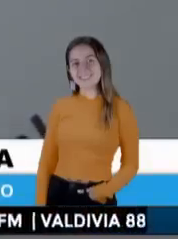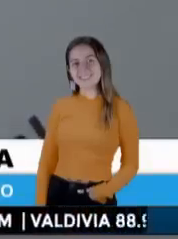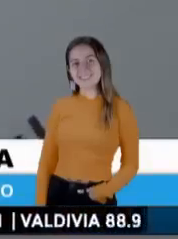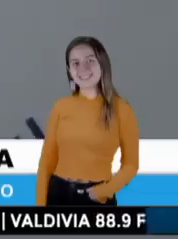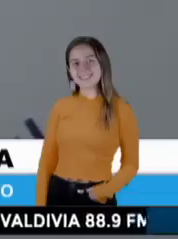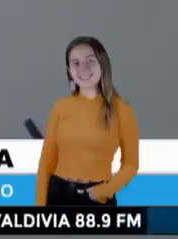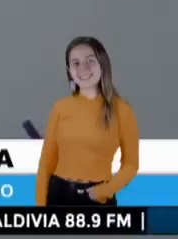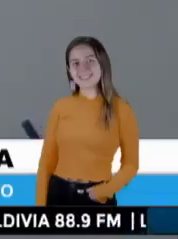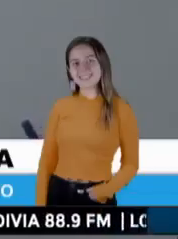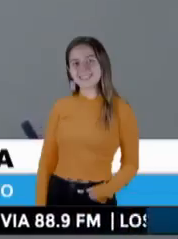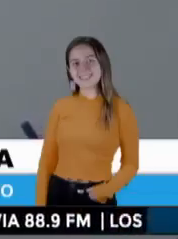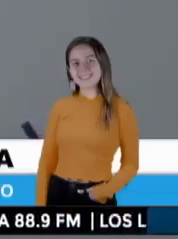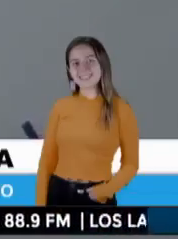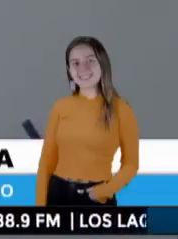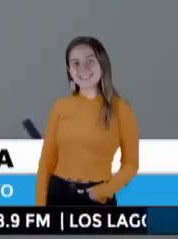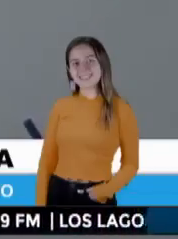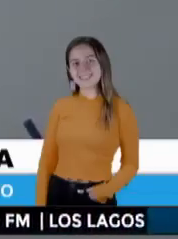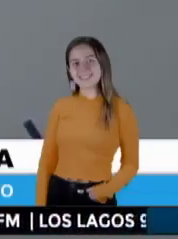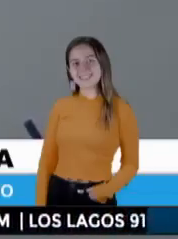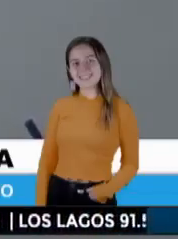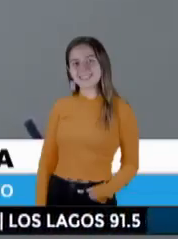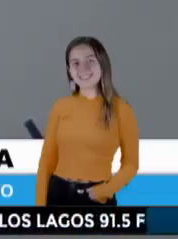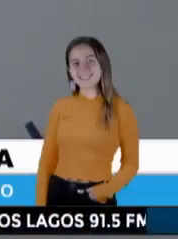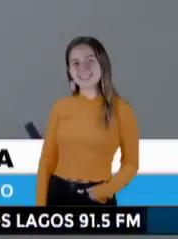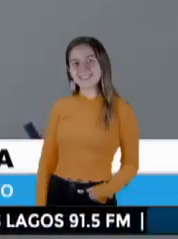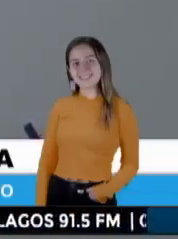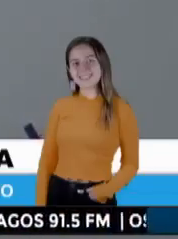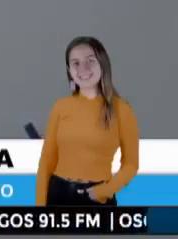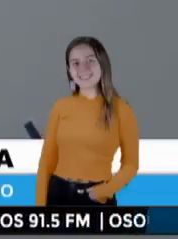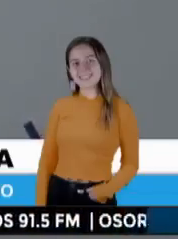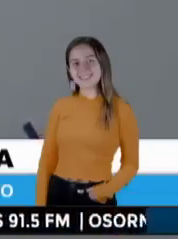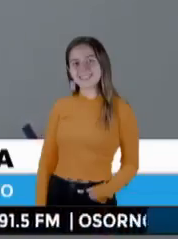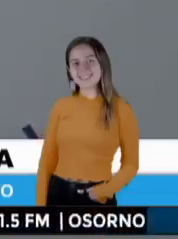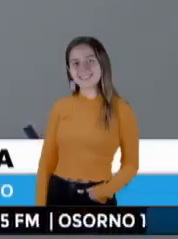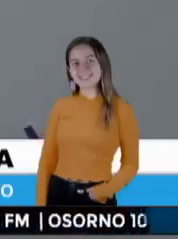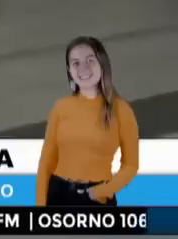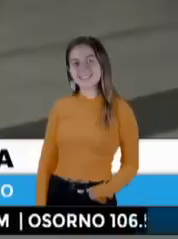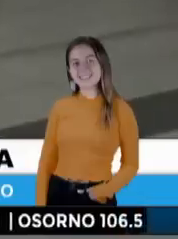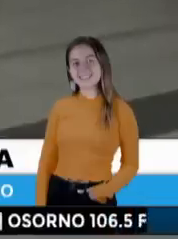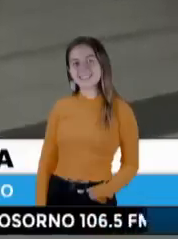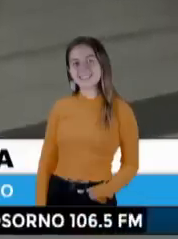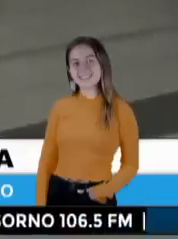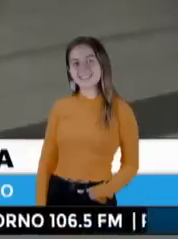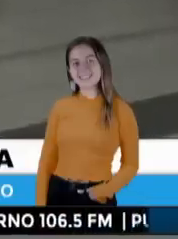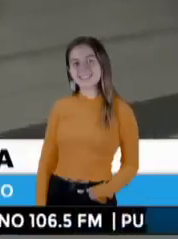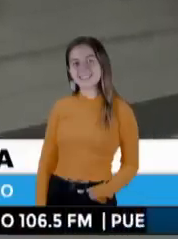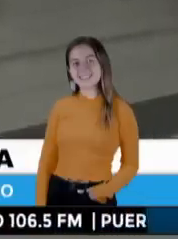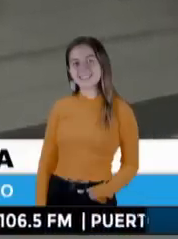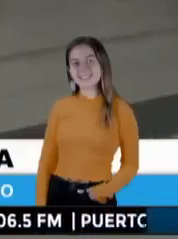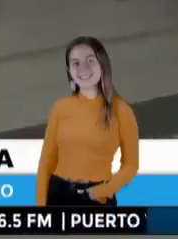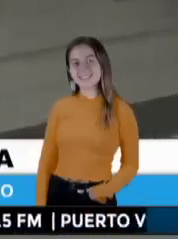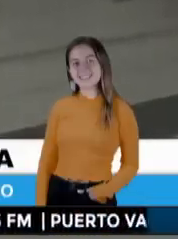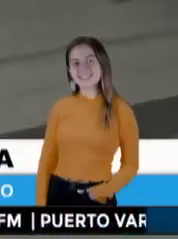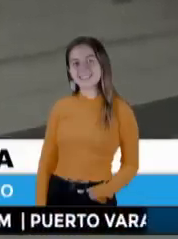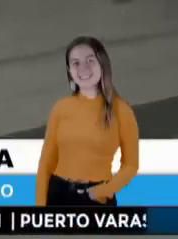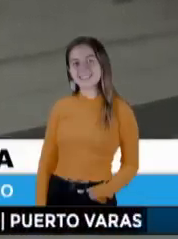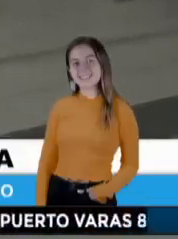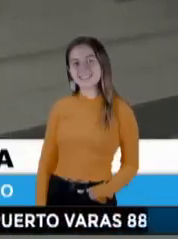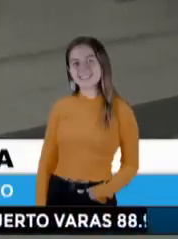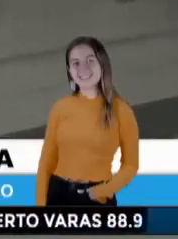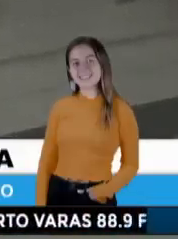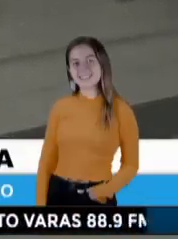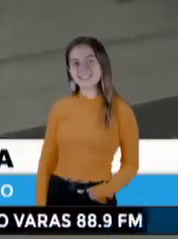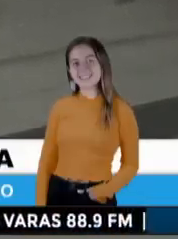posible del gobierno. Hemos visto conversaciones durante los más de 3 meses de gobierno constantes entre distintos personeros de la